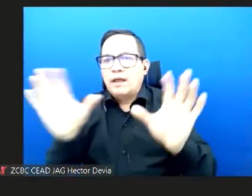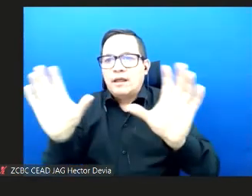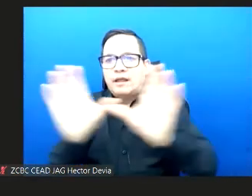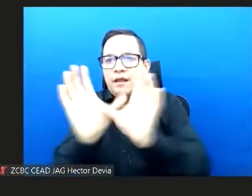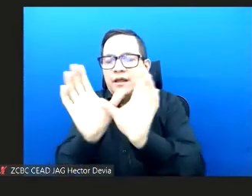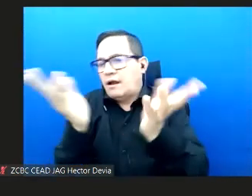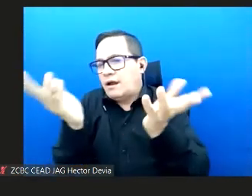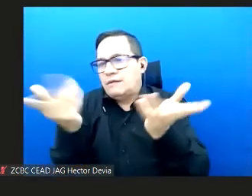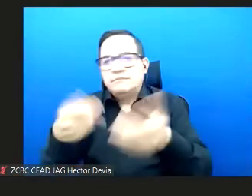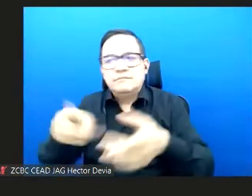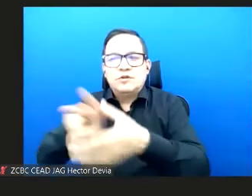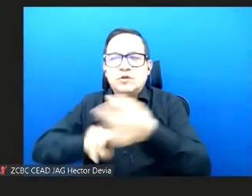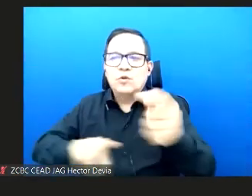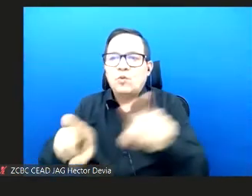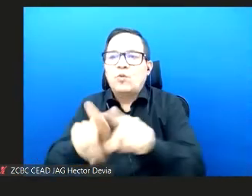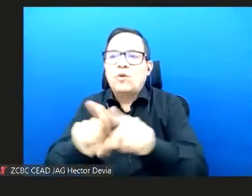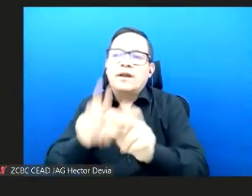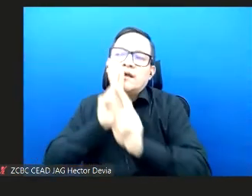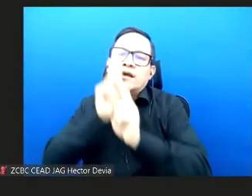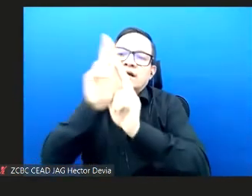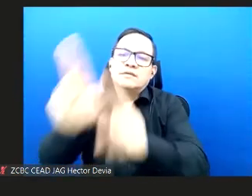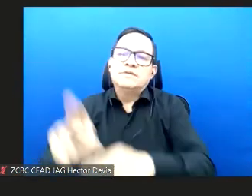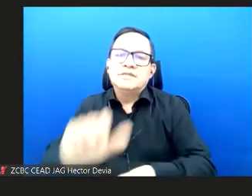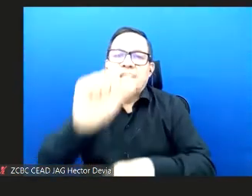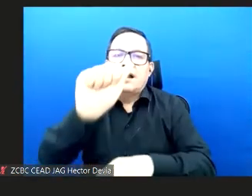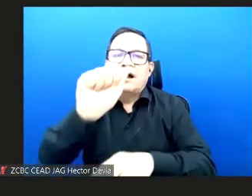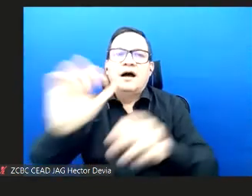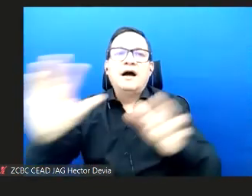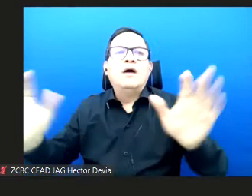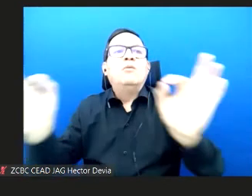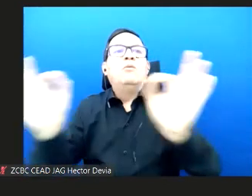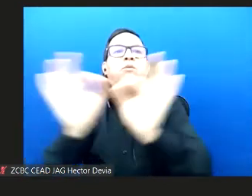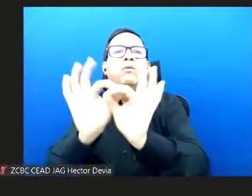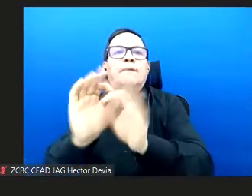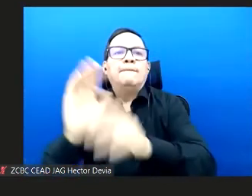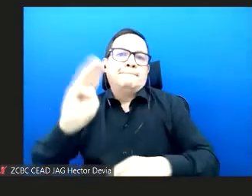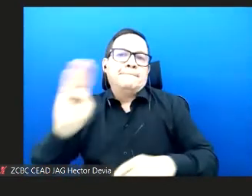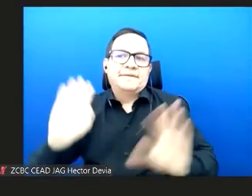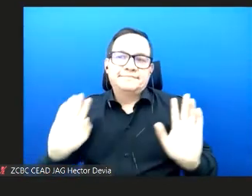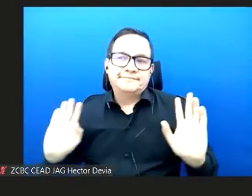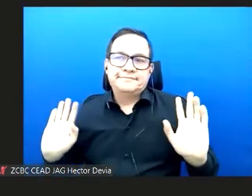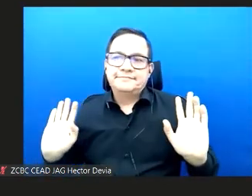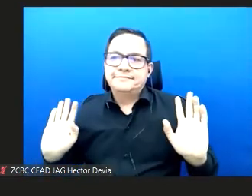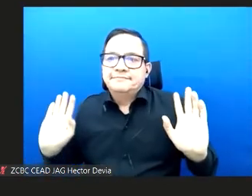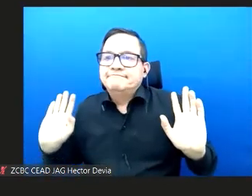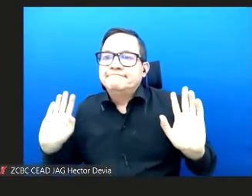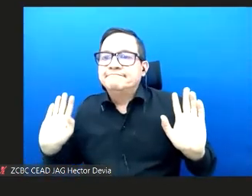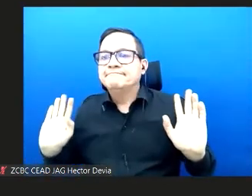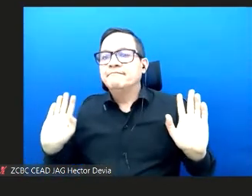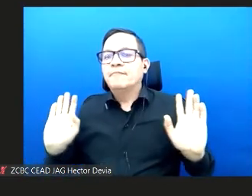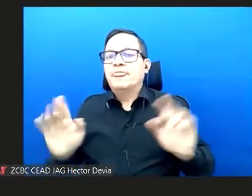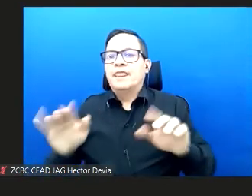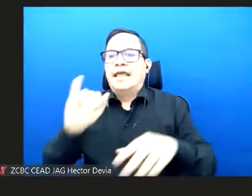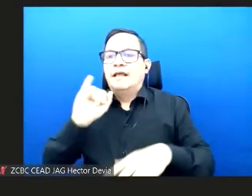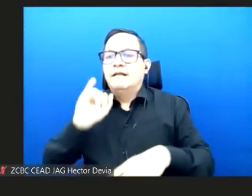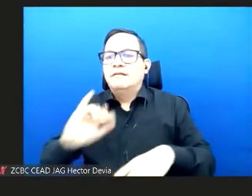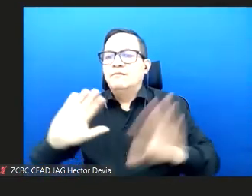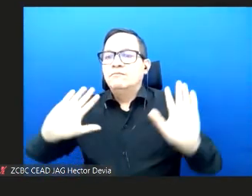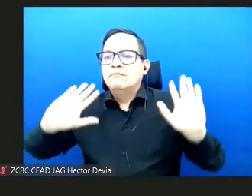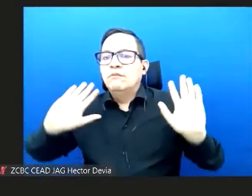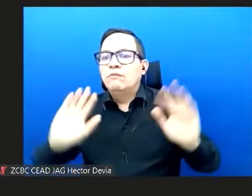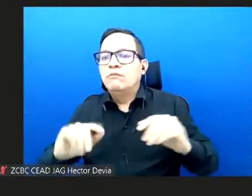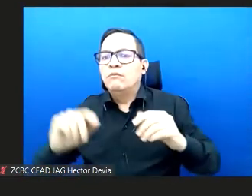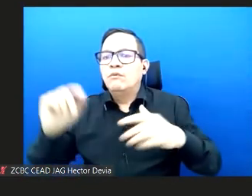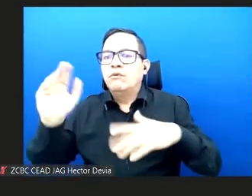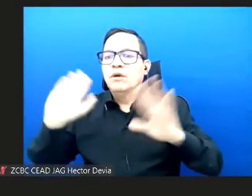pues sería A unión B. ¿Sí? Básicamente. Serían 2, 4, 6, 8,